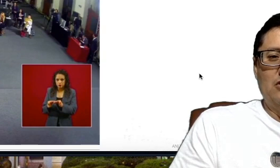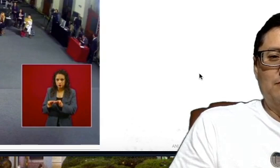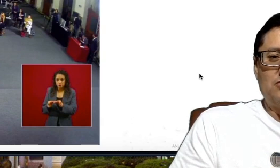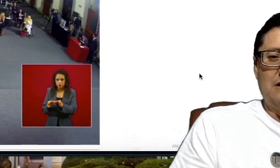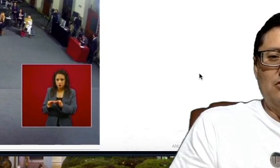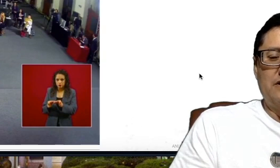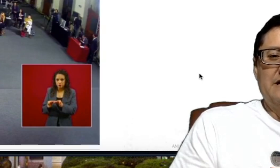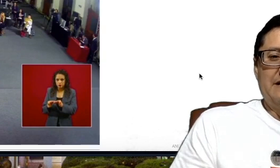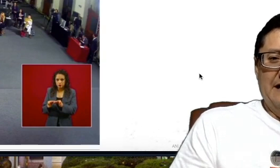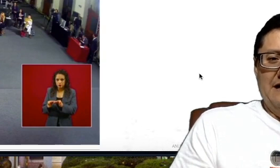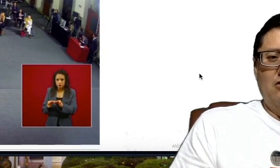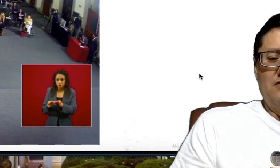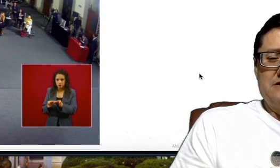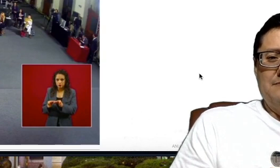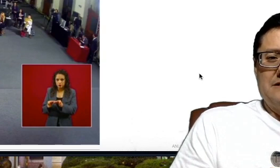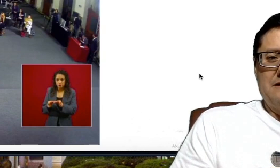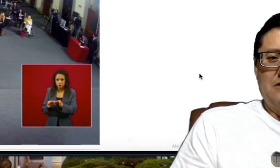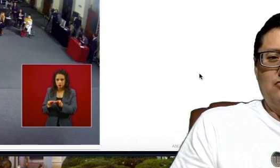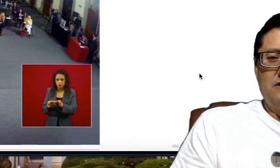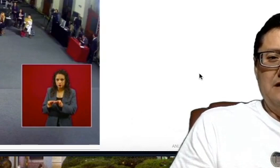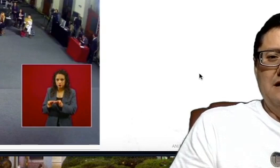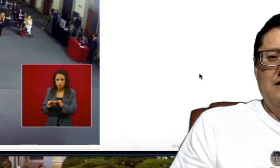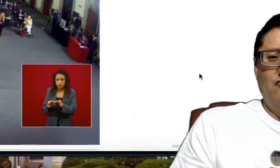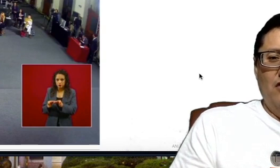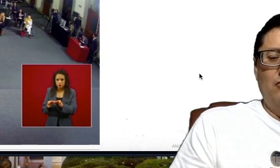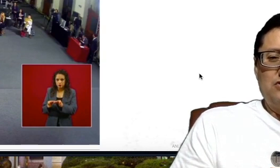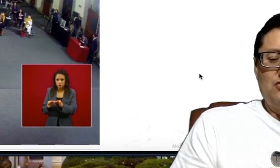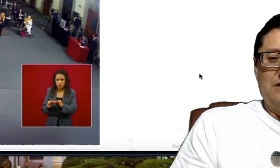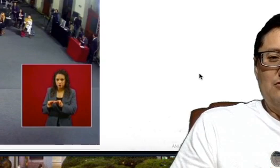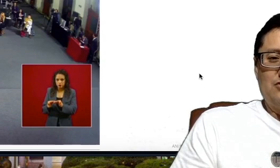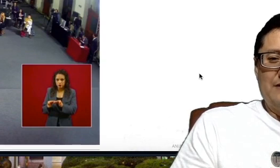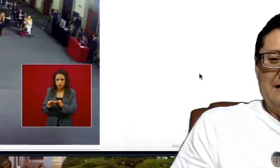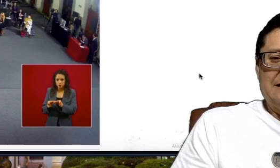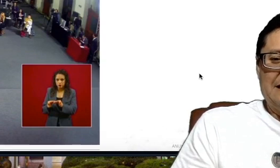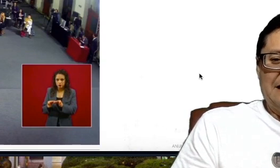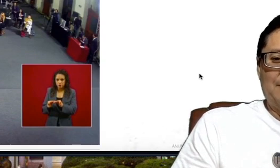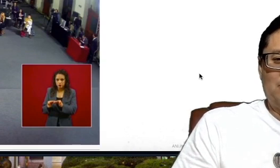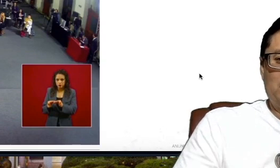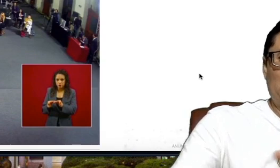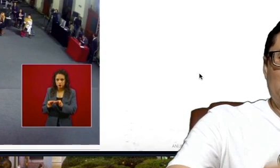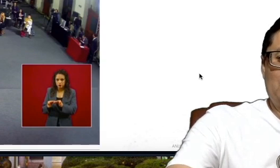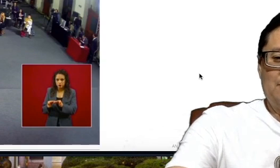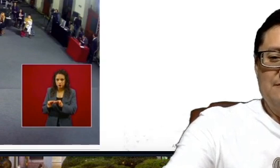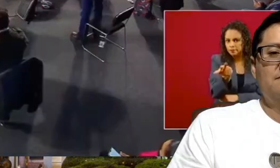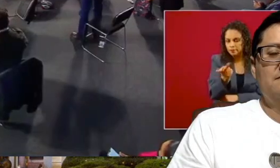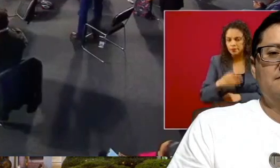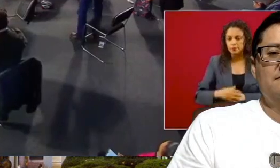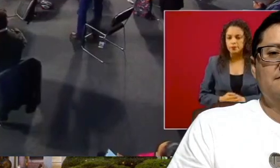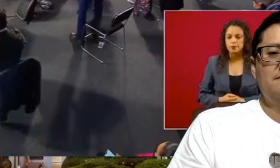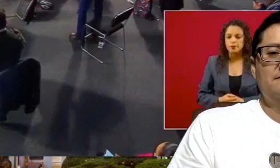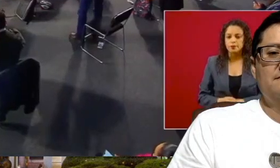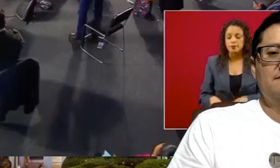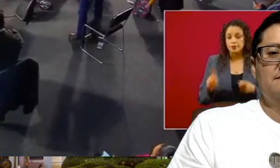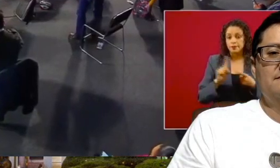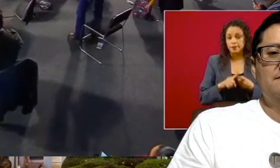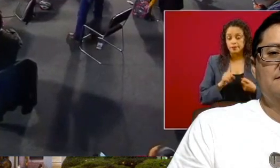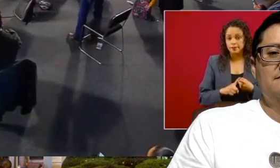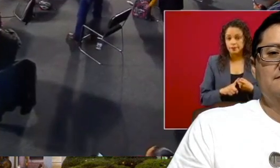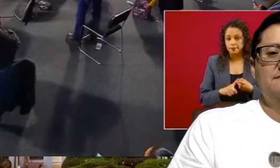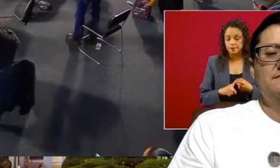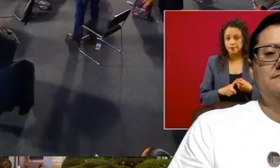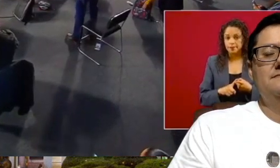Andrés Manuel López Obrador. Y ahí en la conferencia de prensa matutina fue cuestionado sobre este tema. Escuchemos. El